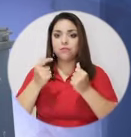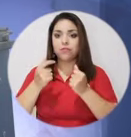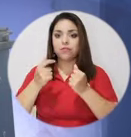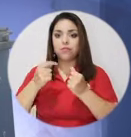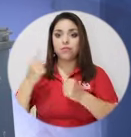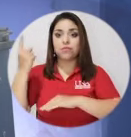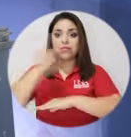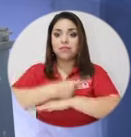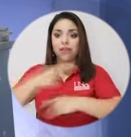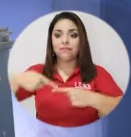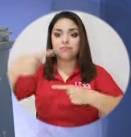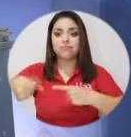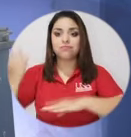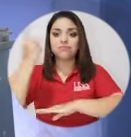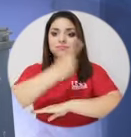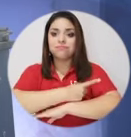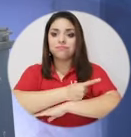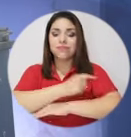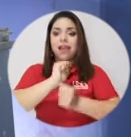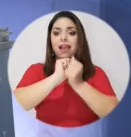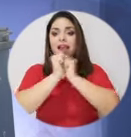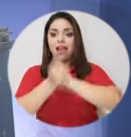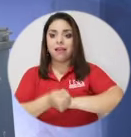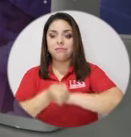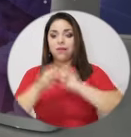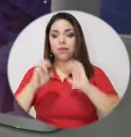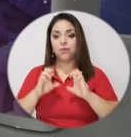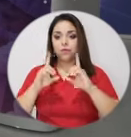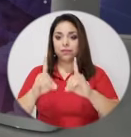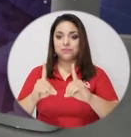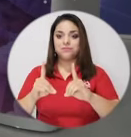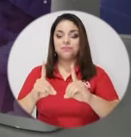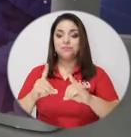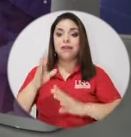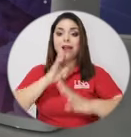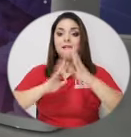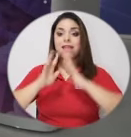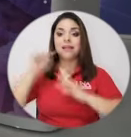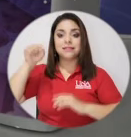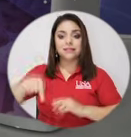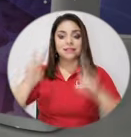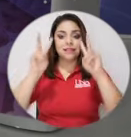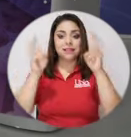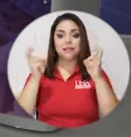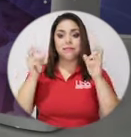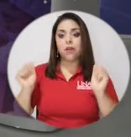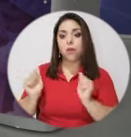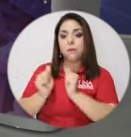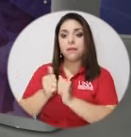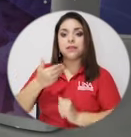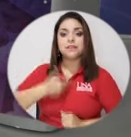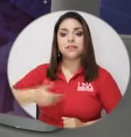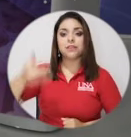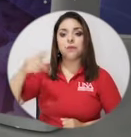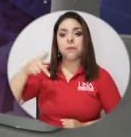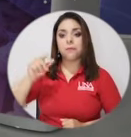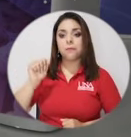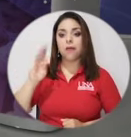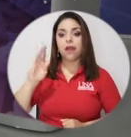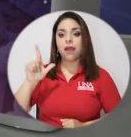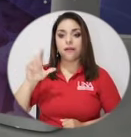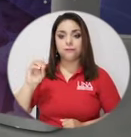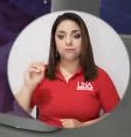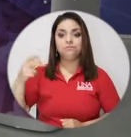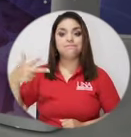mañana una nueva forma de educarse. Y para hablar de este tema nos acompaña en esta oportunidad el señor Pablo Chaverri